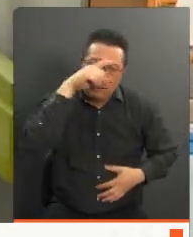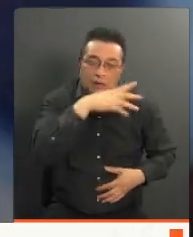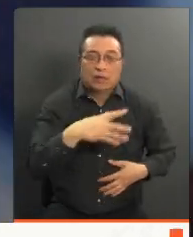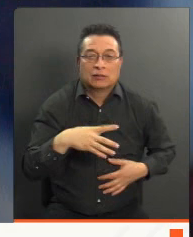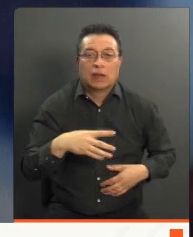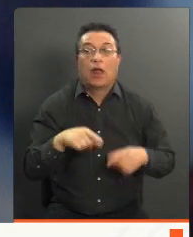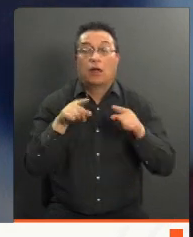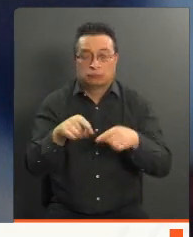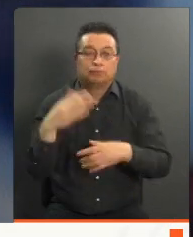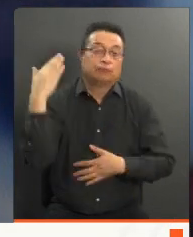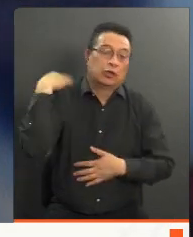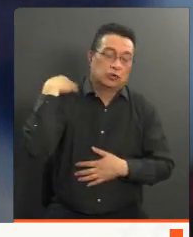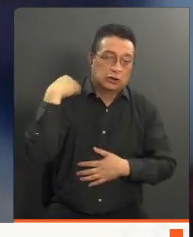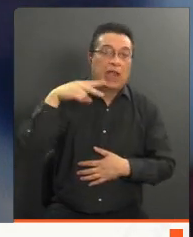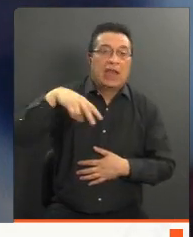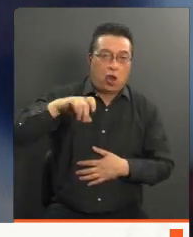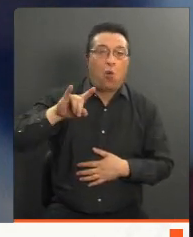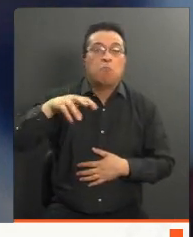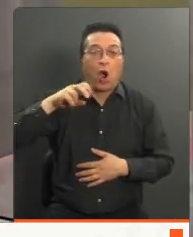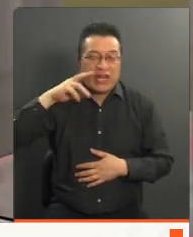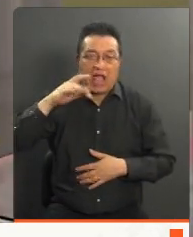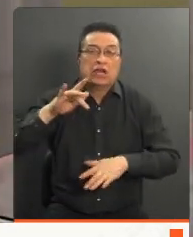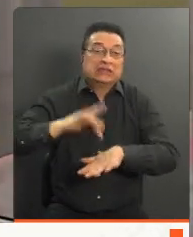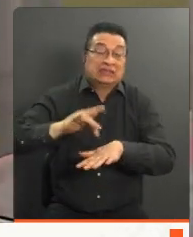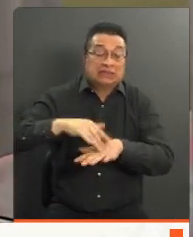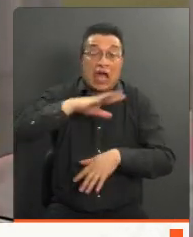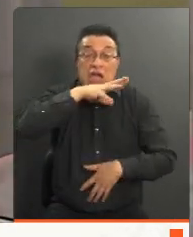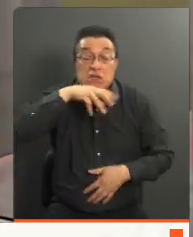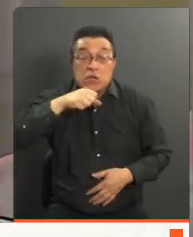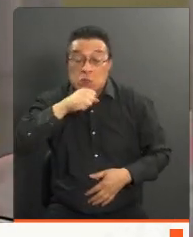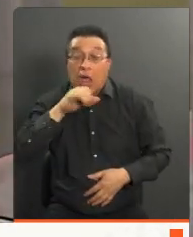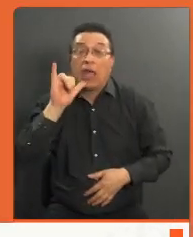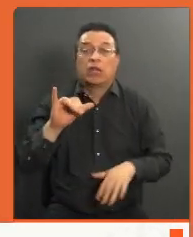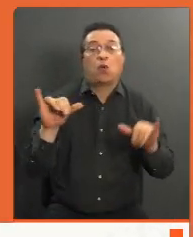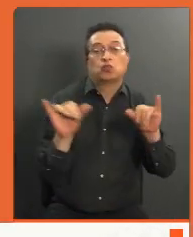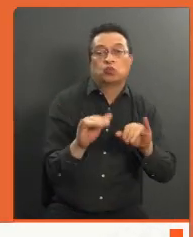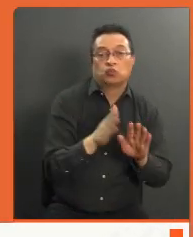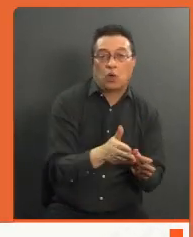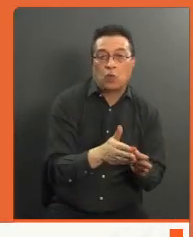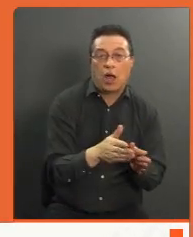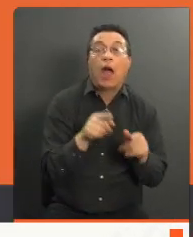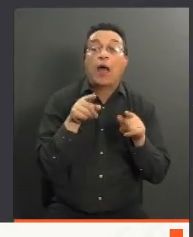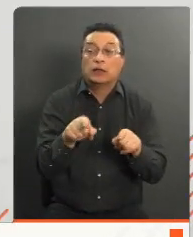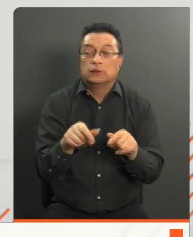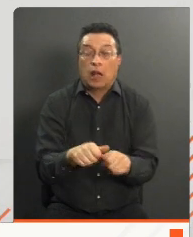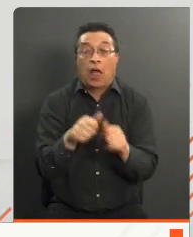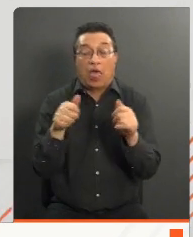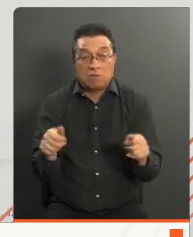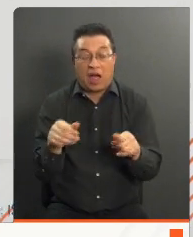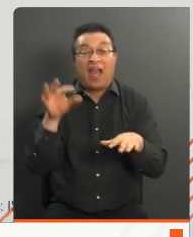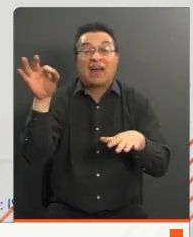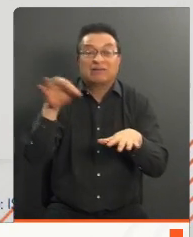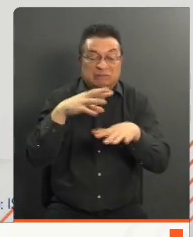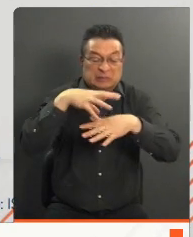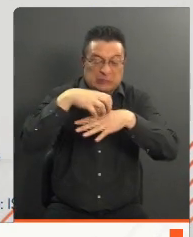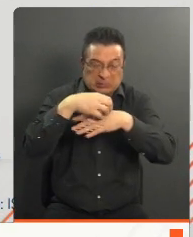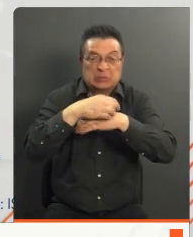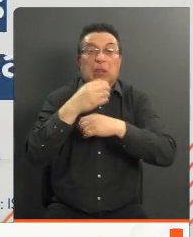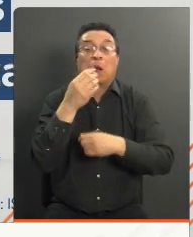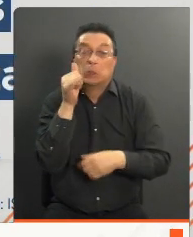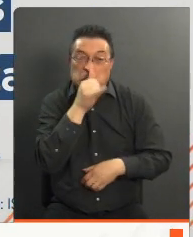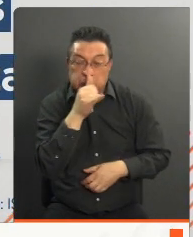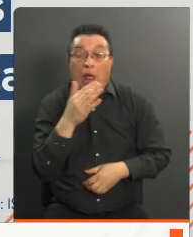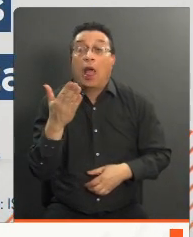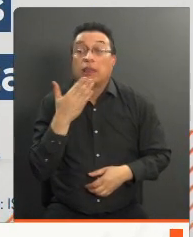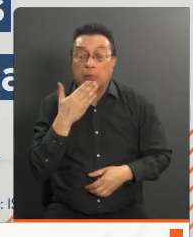provoca bronquitis y neumonías severas en adultos mayores y niños pequeños. A eso pueden sumarse infecciones por la circulación simultánea de